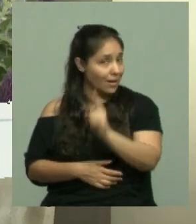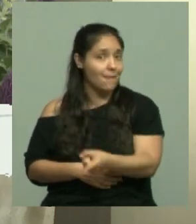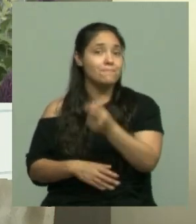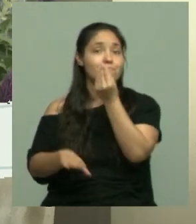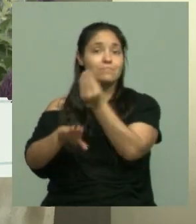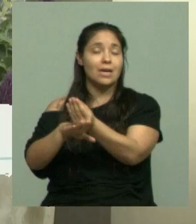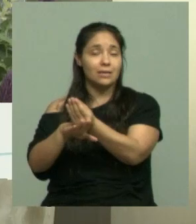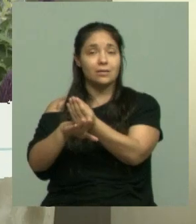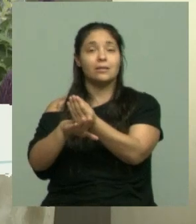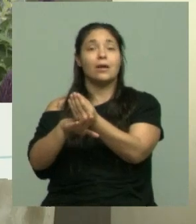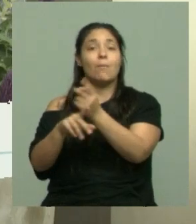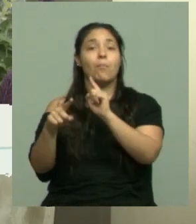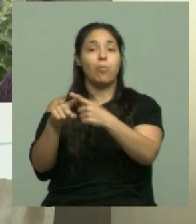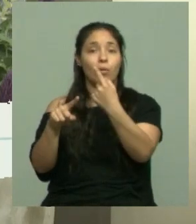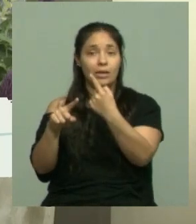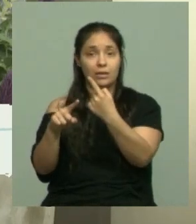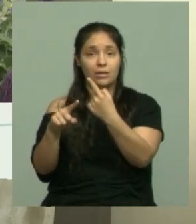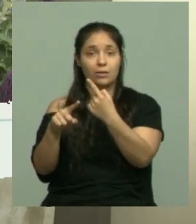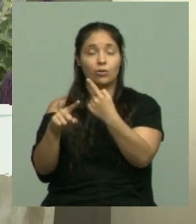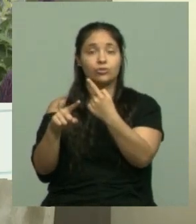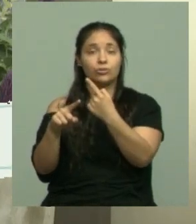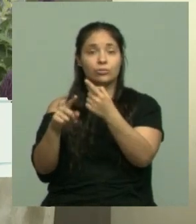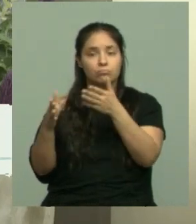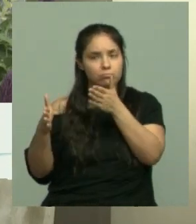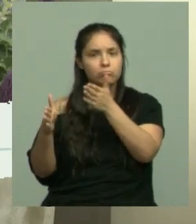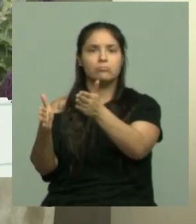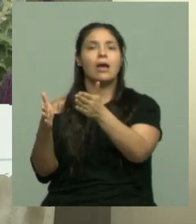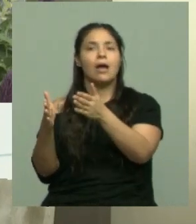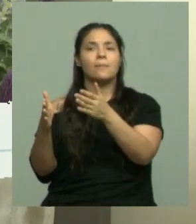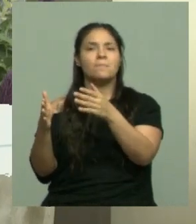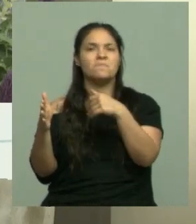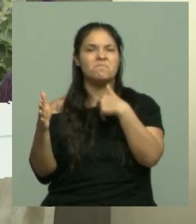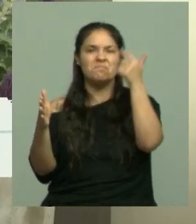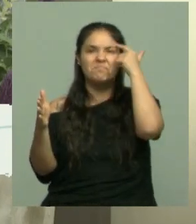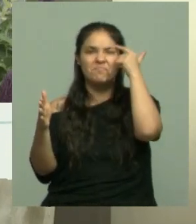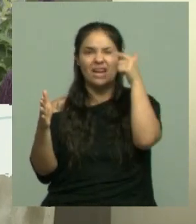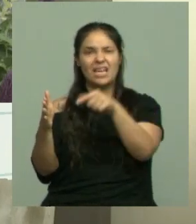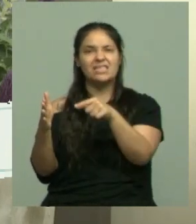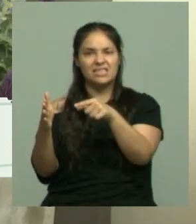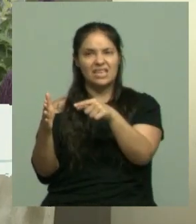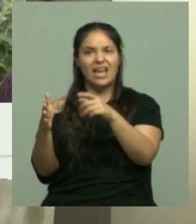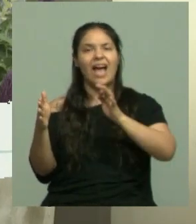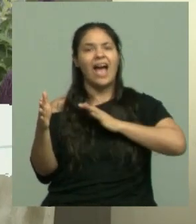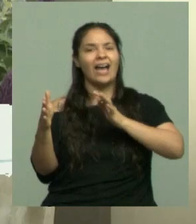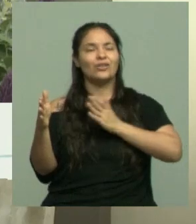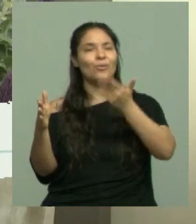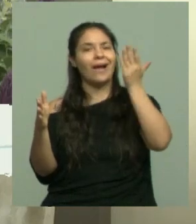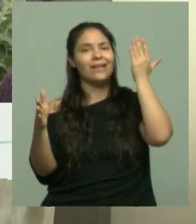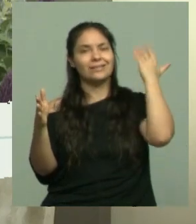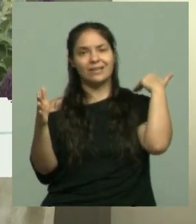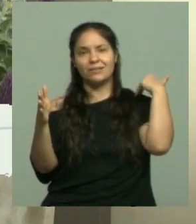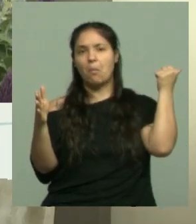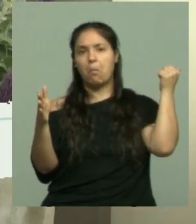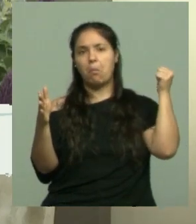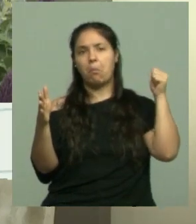referentes políticos o corrientes políticas que uno entendía venían hace algunos años atrás